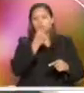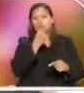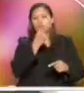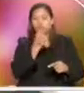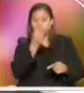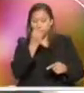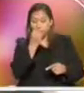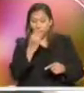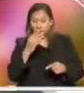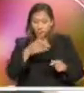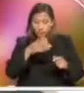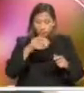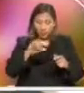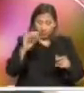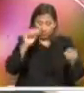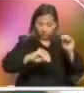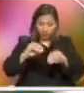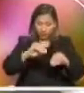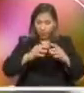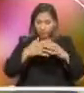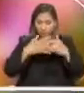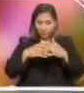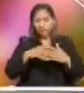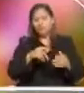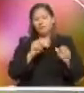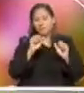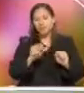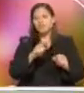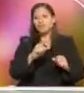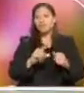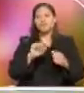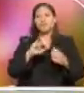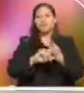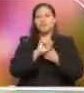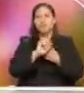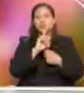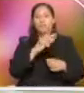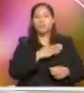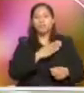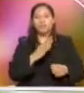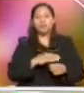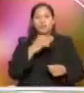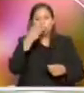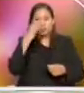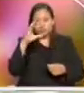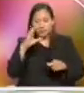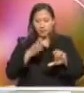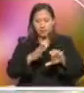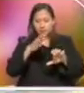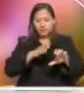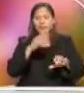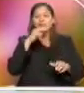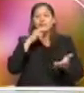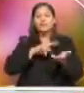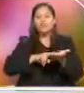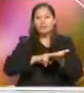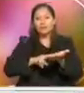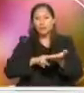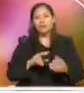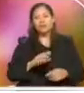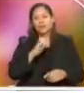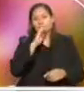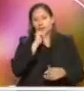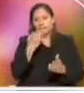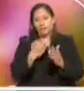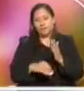coman seguro, si lo mezclan así, pues les va a quedar, sin problema, les va a quedar bueno. El cilantro, pues que para un guacamole No puede faltar.